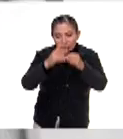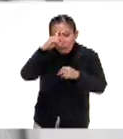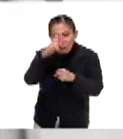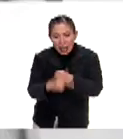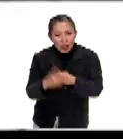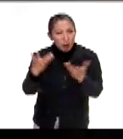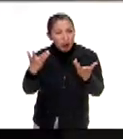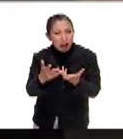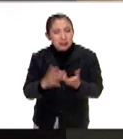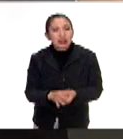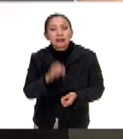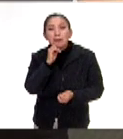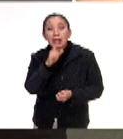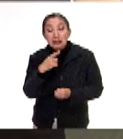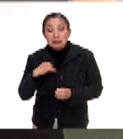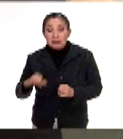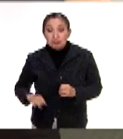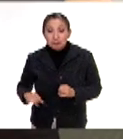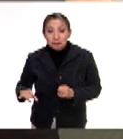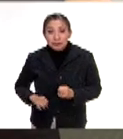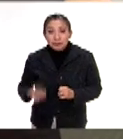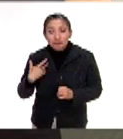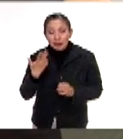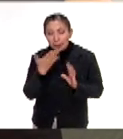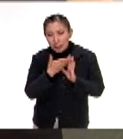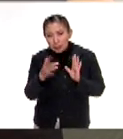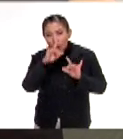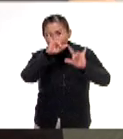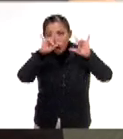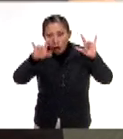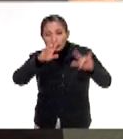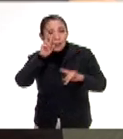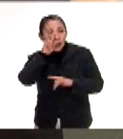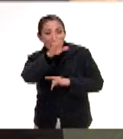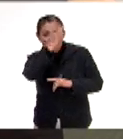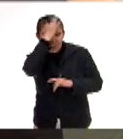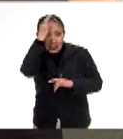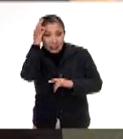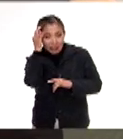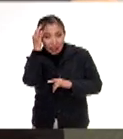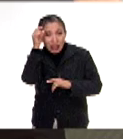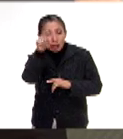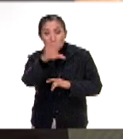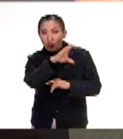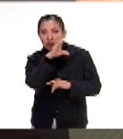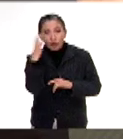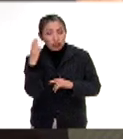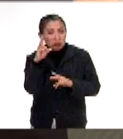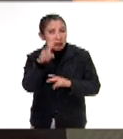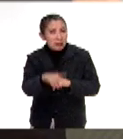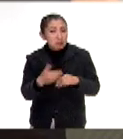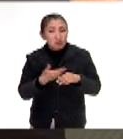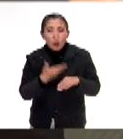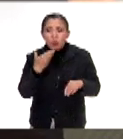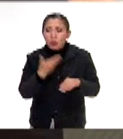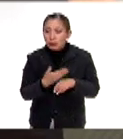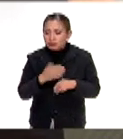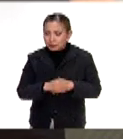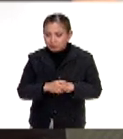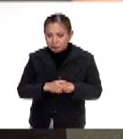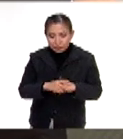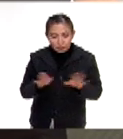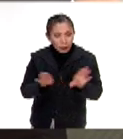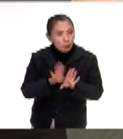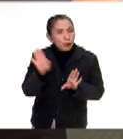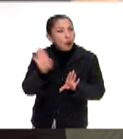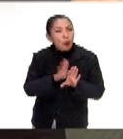etc. Y también es interesante que en la serie aparece Frida Kahlo y son fotos de verdad muy, pues